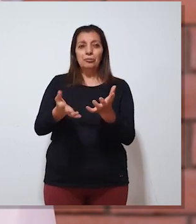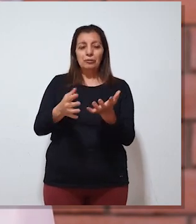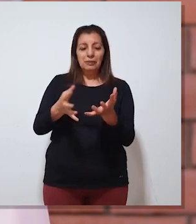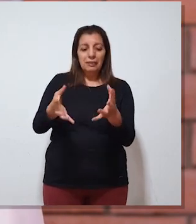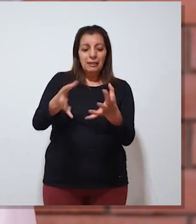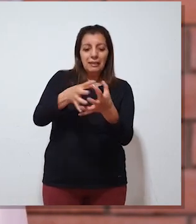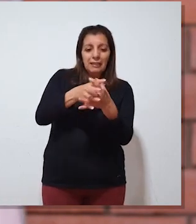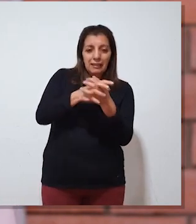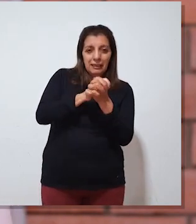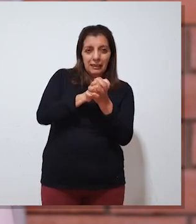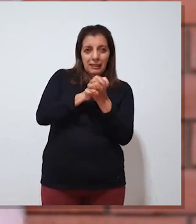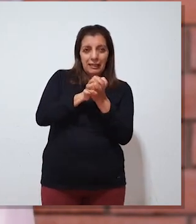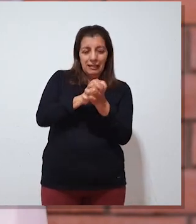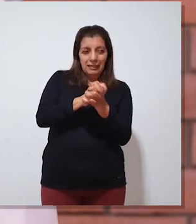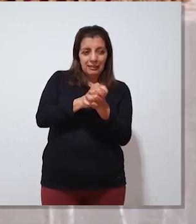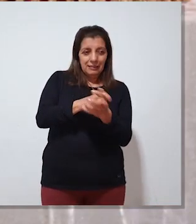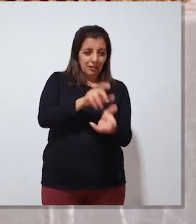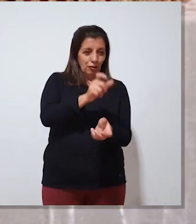Dios con los hombres.